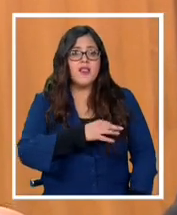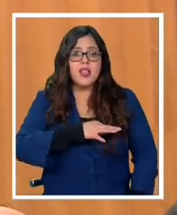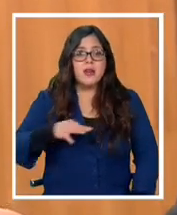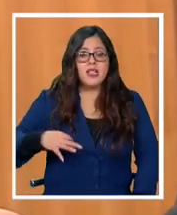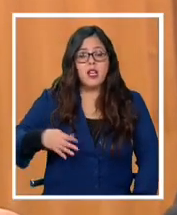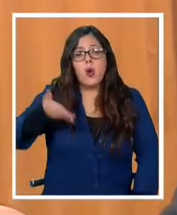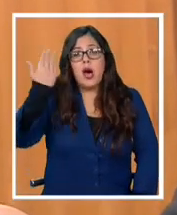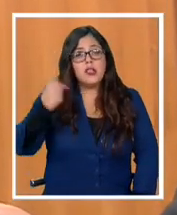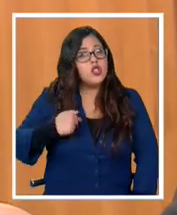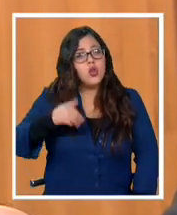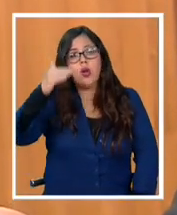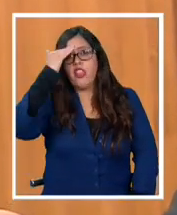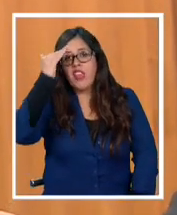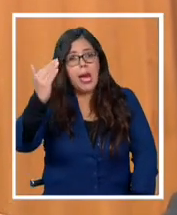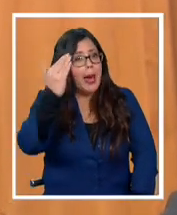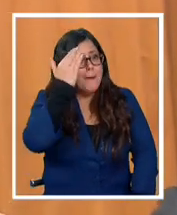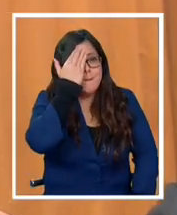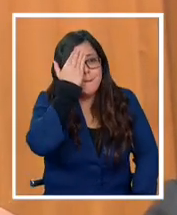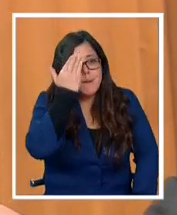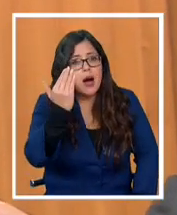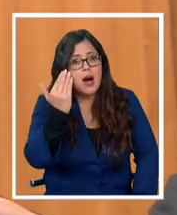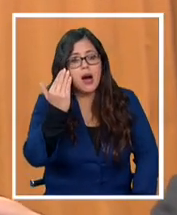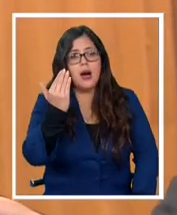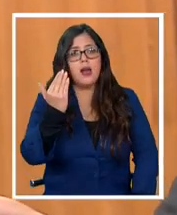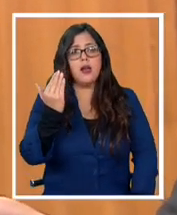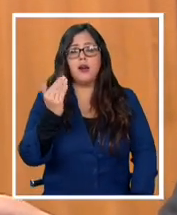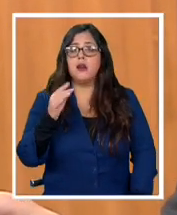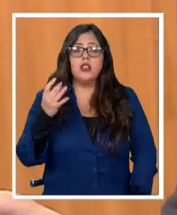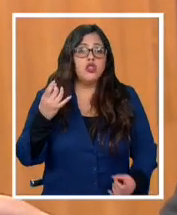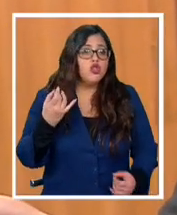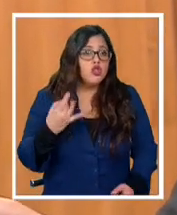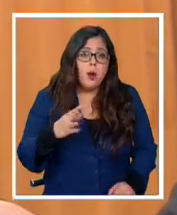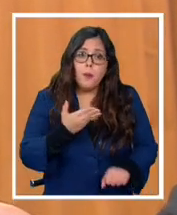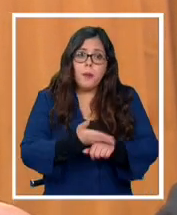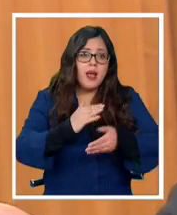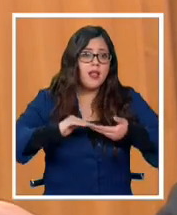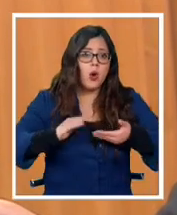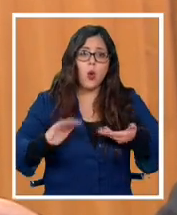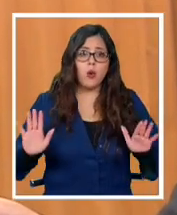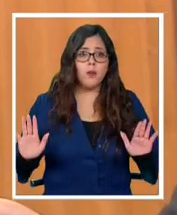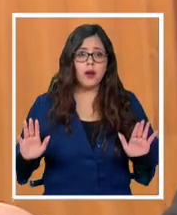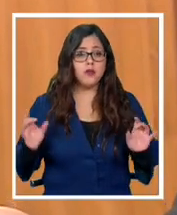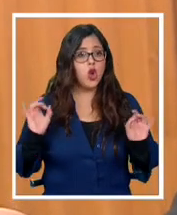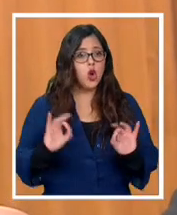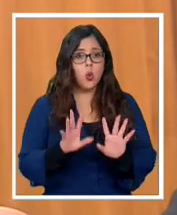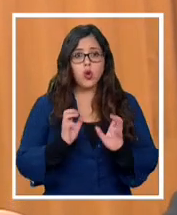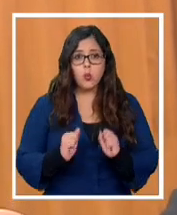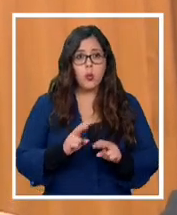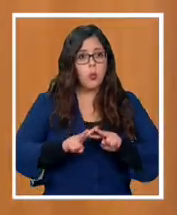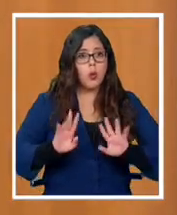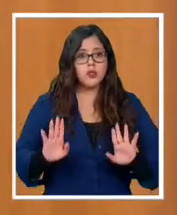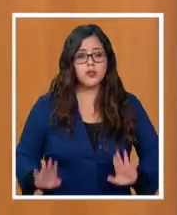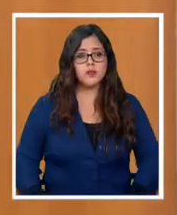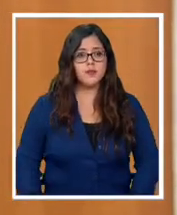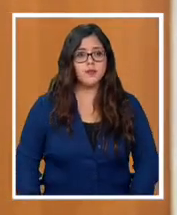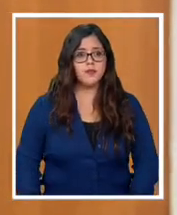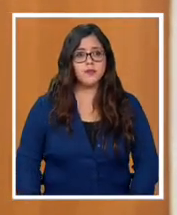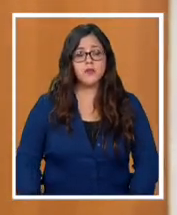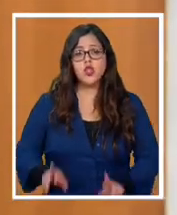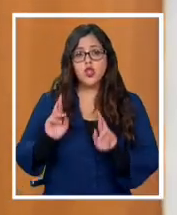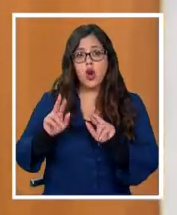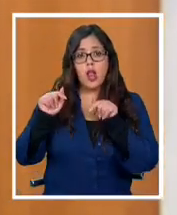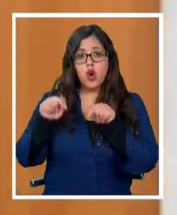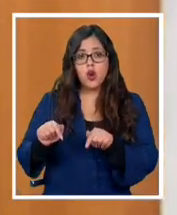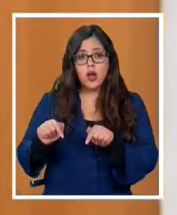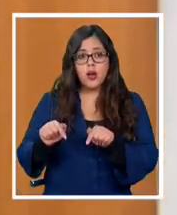i y solamente pedir disculpas lo único que me queda por decir y esperamos que con